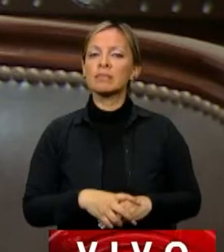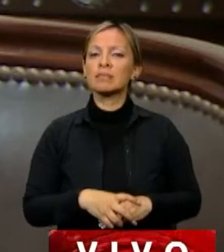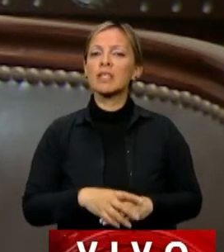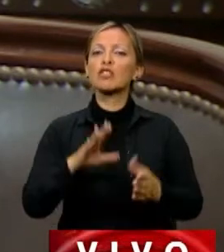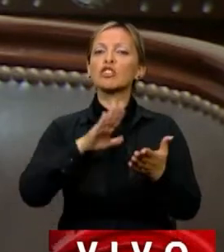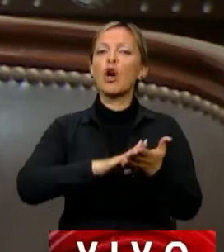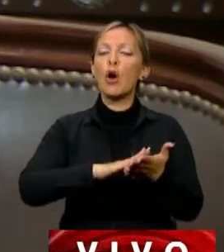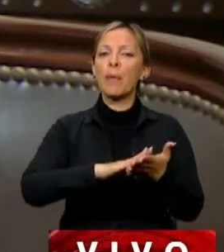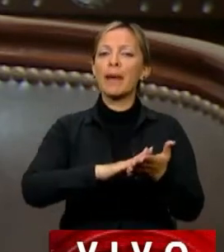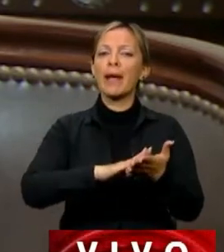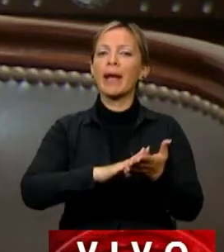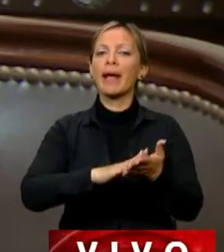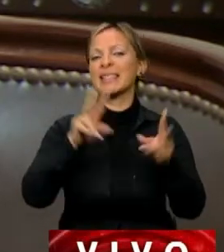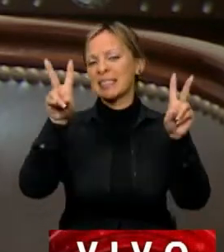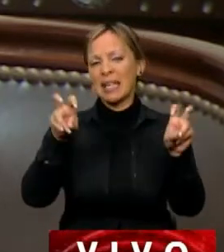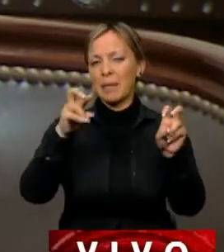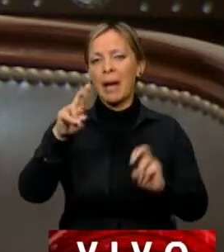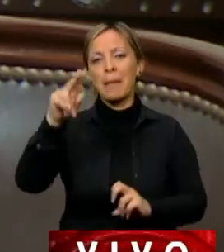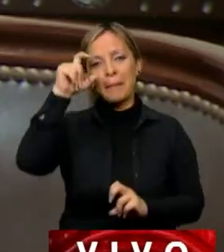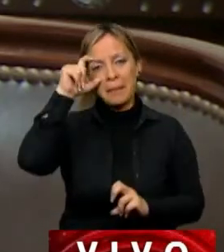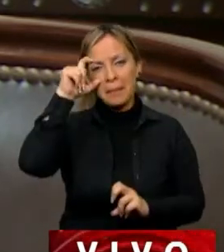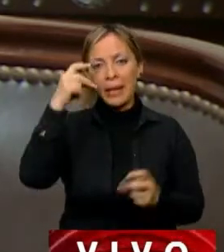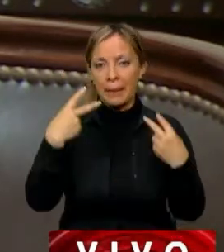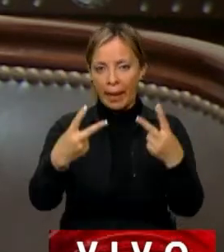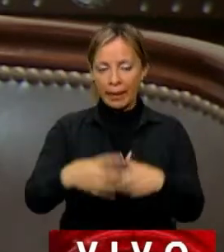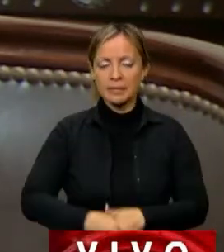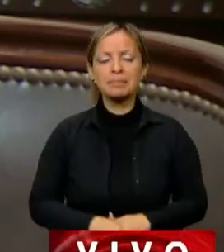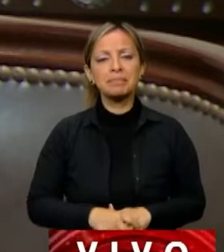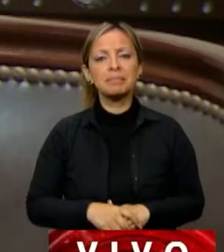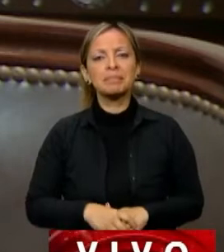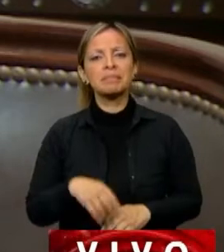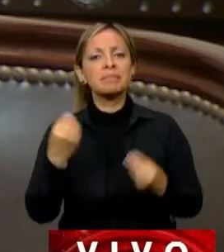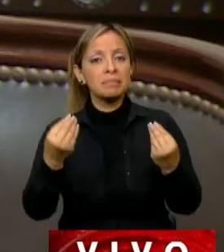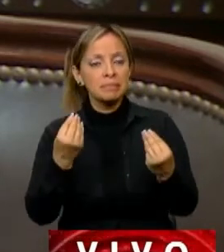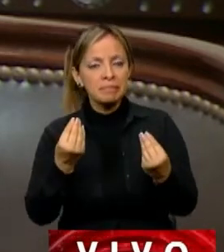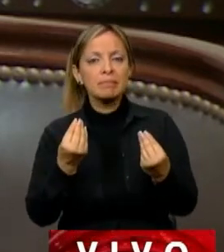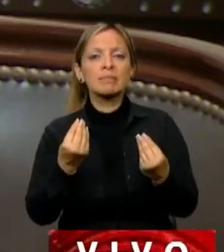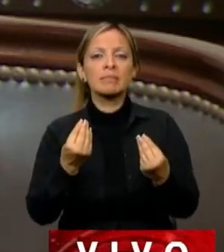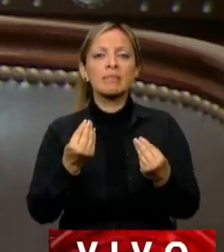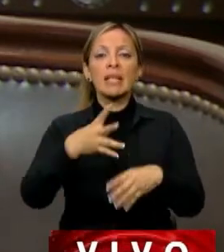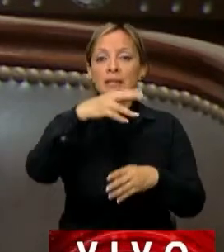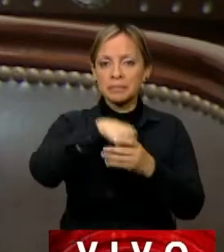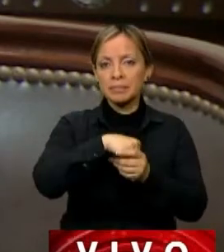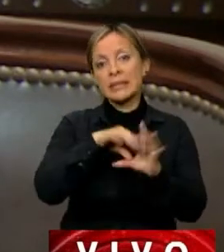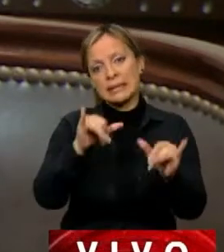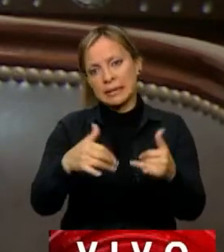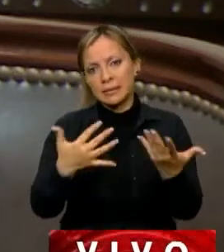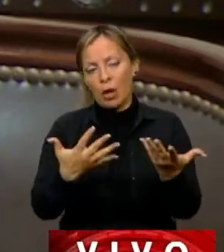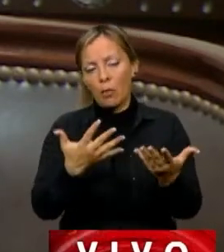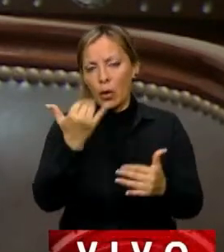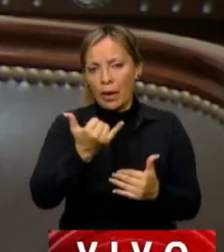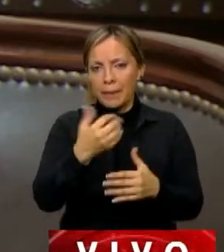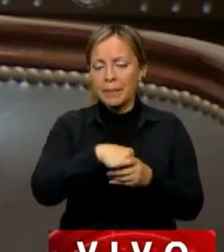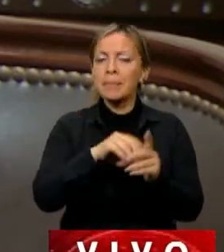a raíz del previaje. El previaje que incluía, que sin ninguna duda lo hace,